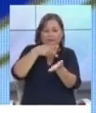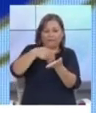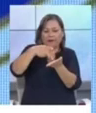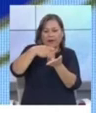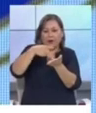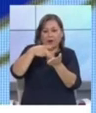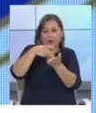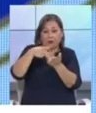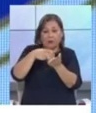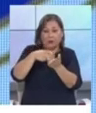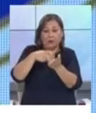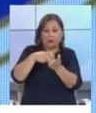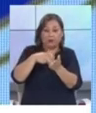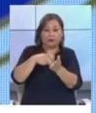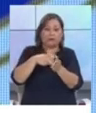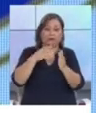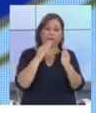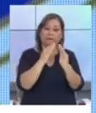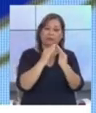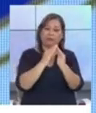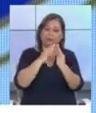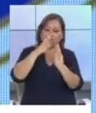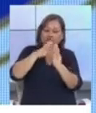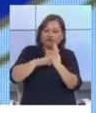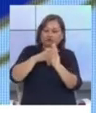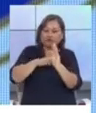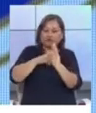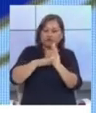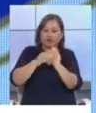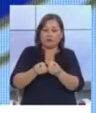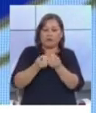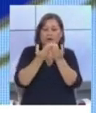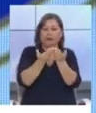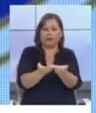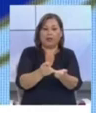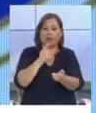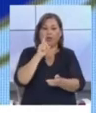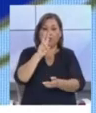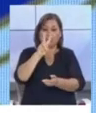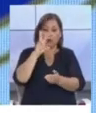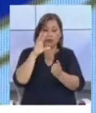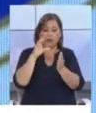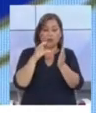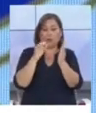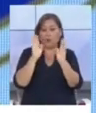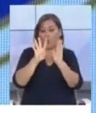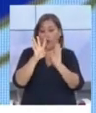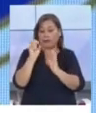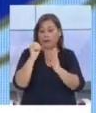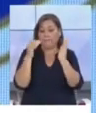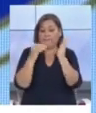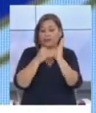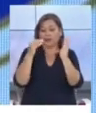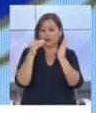que ganan menos de cuatro mil dólares que va a agregar otros 240 millones de dólares en la economía pero que le va a dar